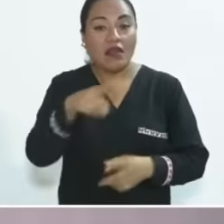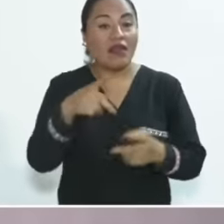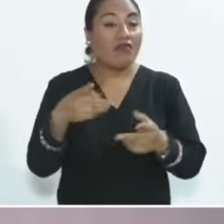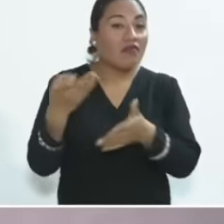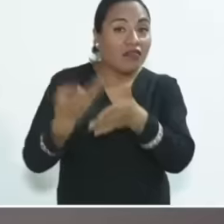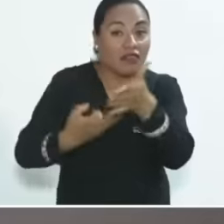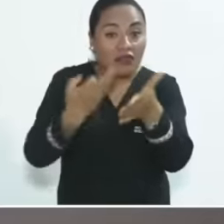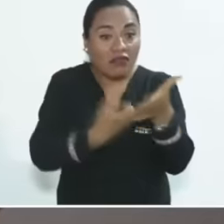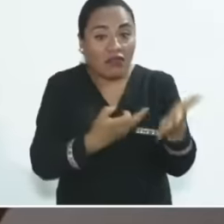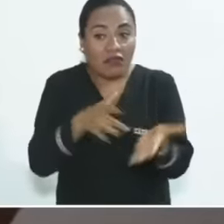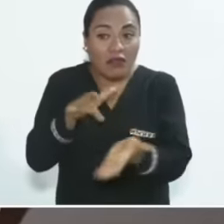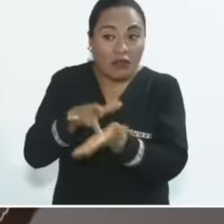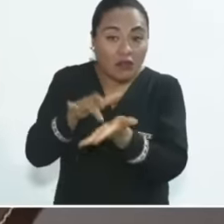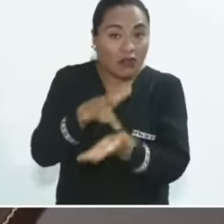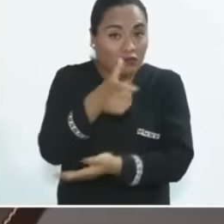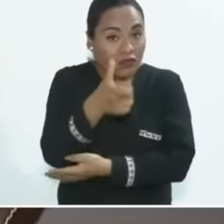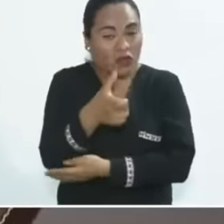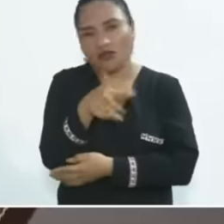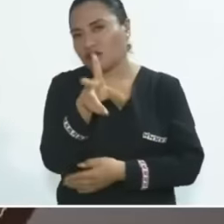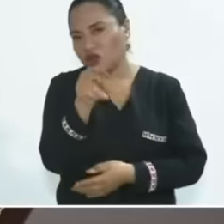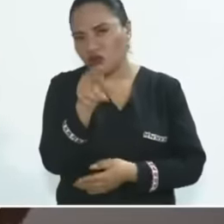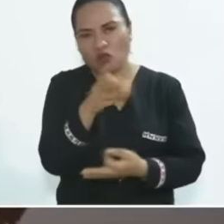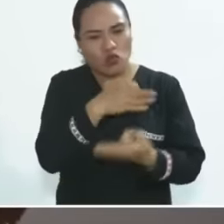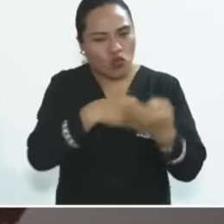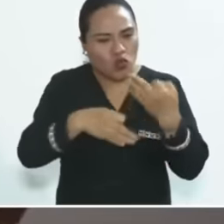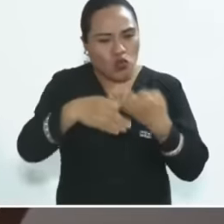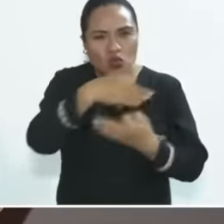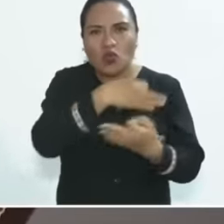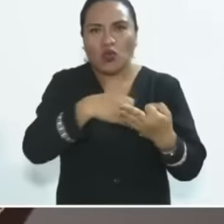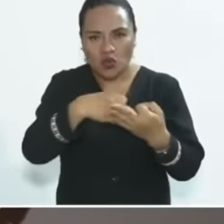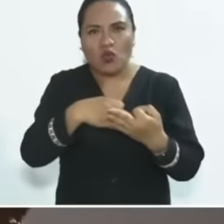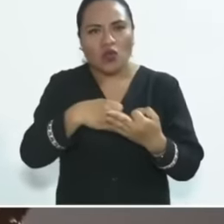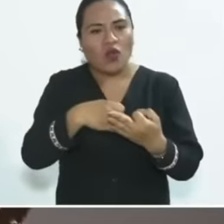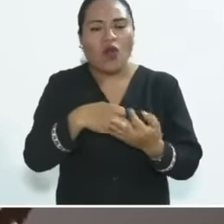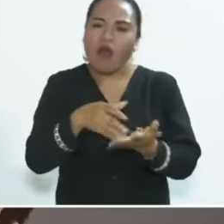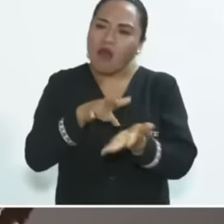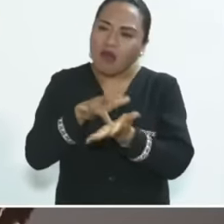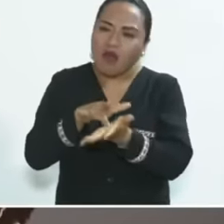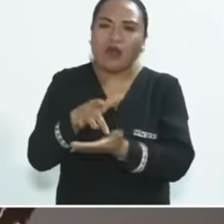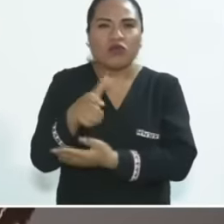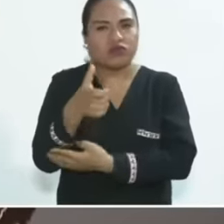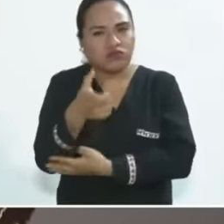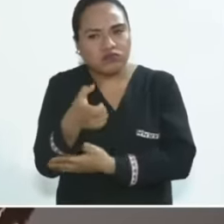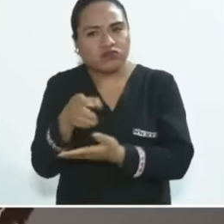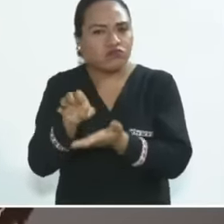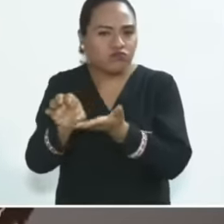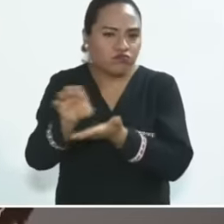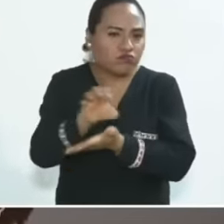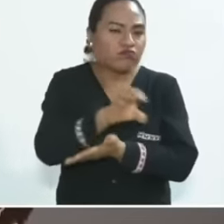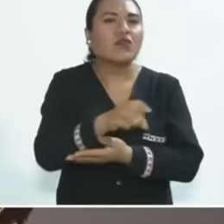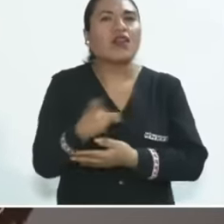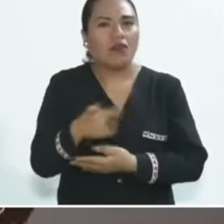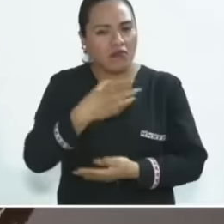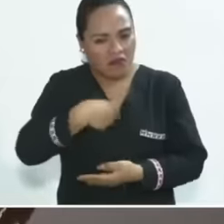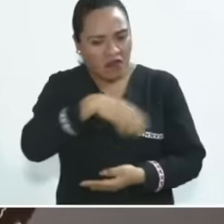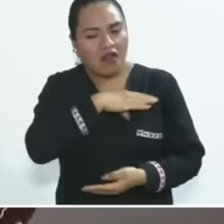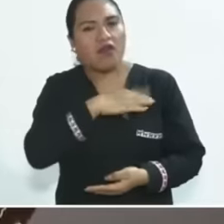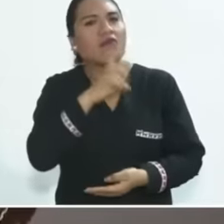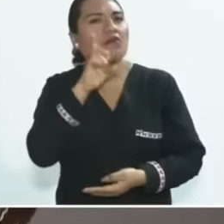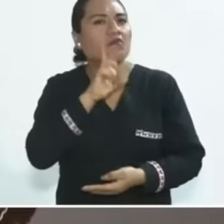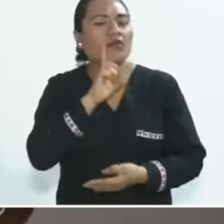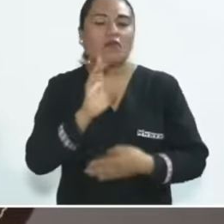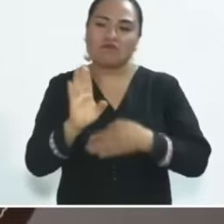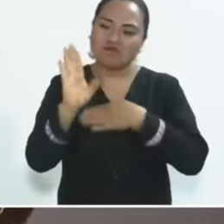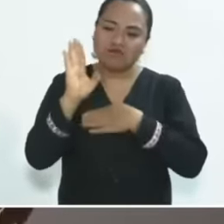Además, todos estos programas, Claudia ha hecho el compromiso de elevarlos